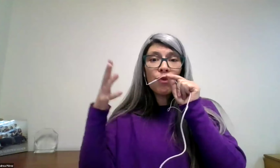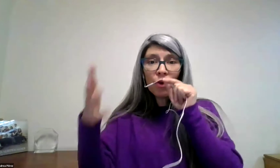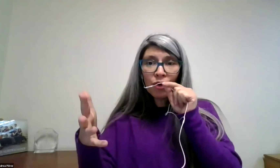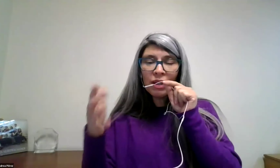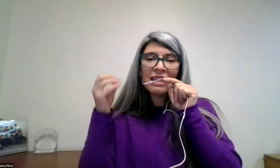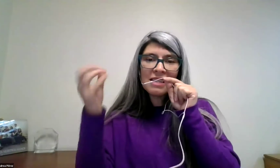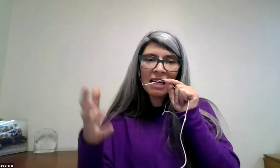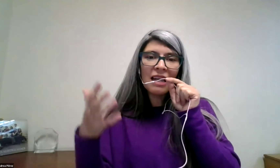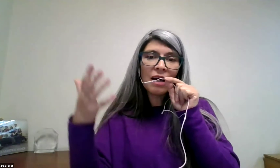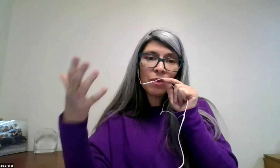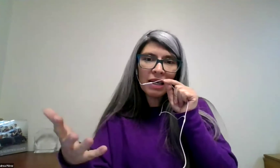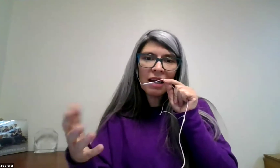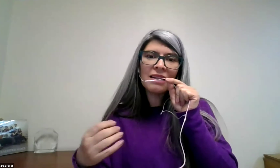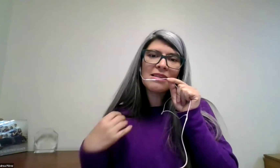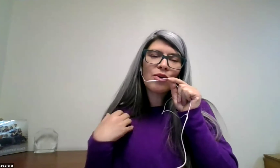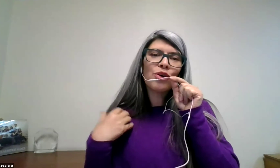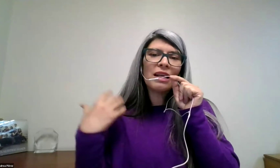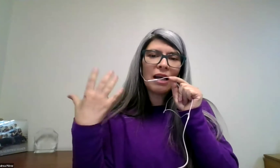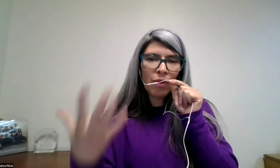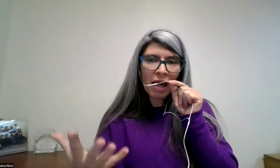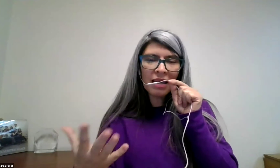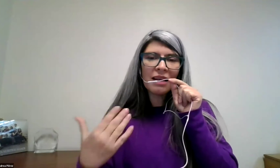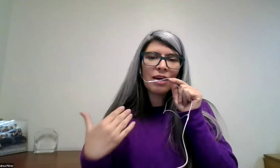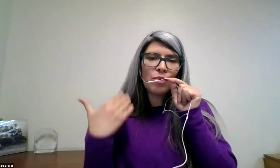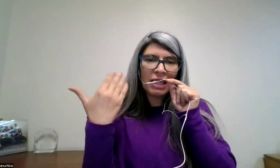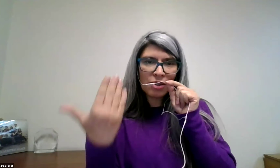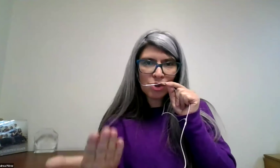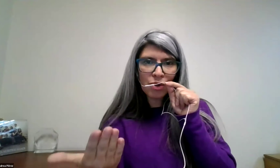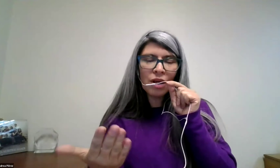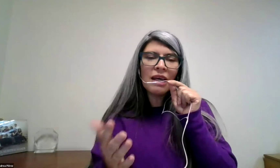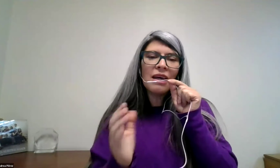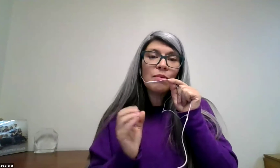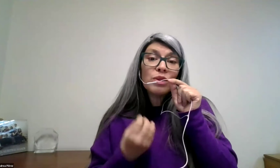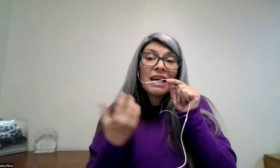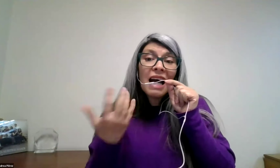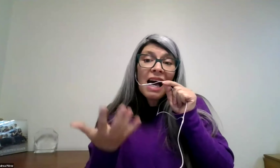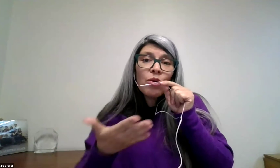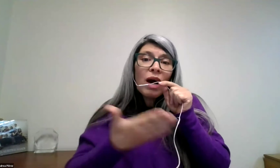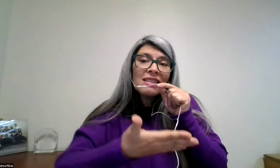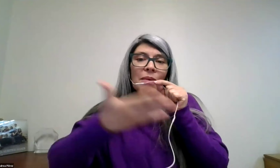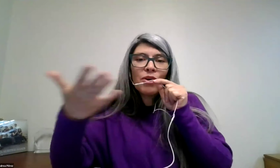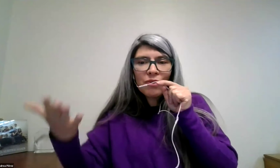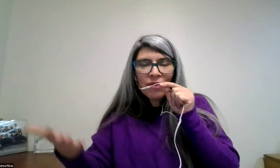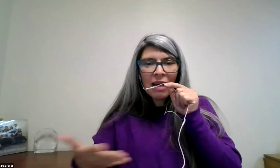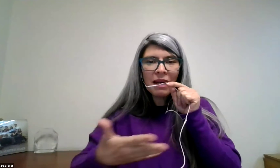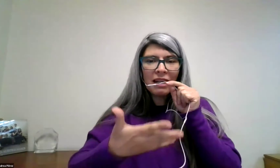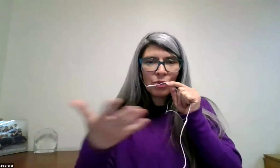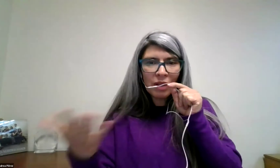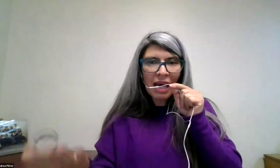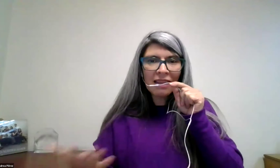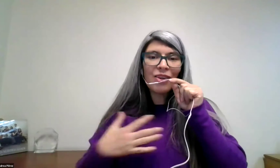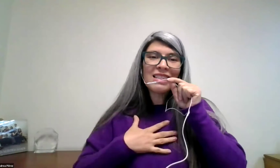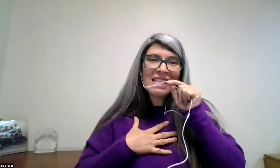un foco inicial en la escuela el desarrollo del lenguaje, de la comunicación, buscar cuál es la mejor vía para el